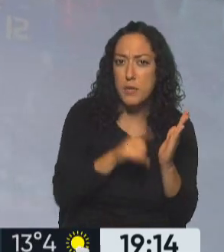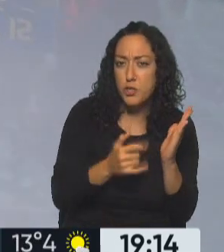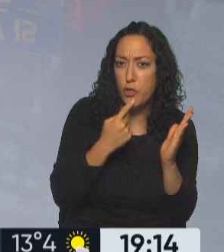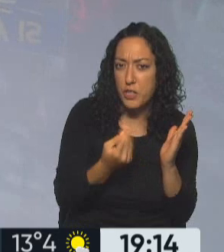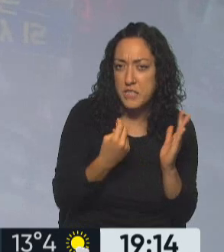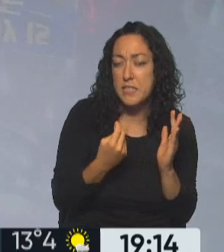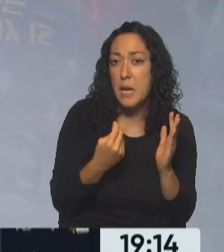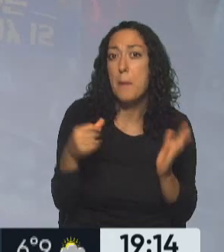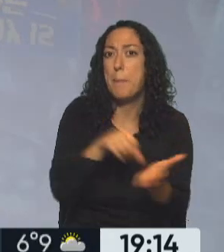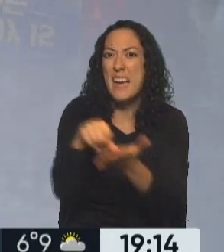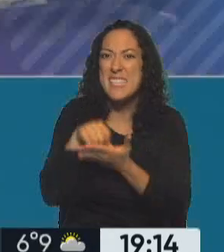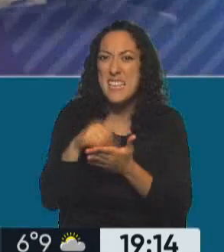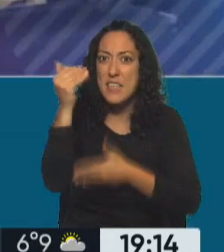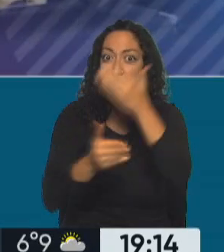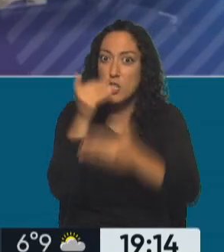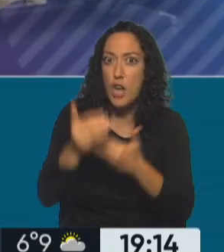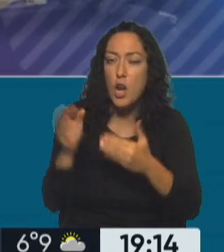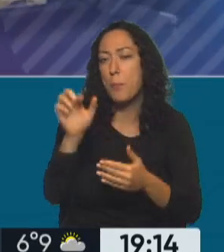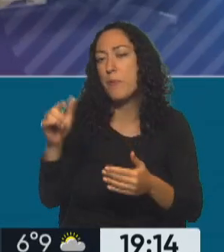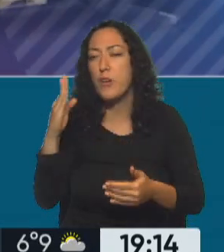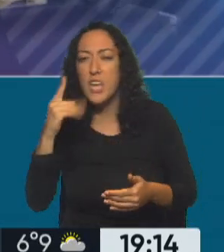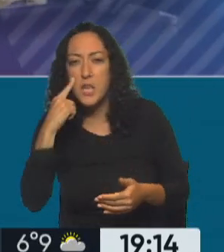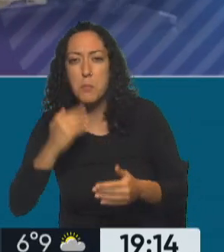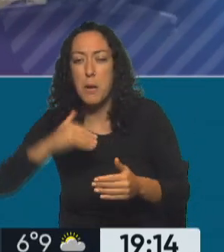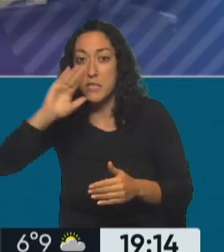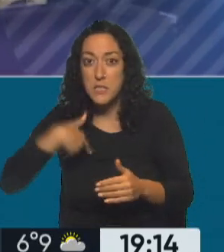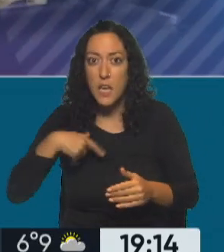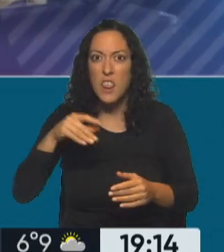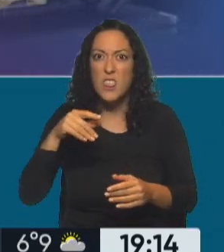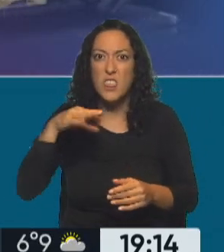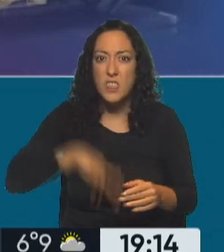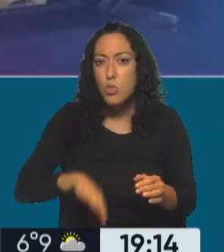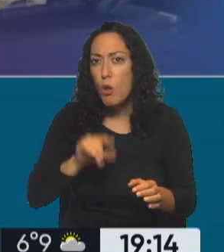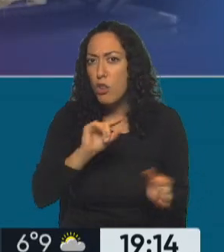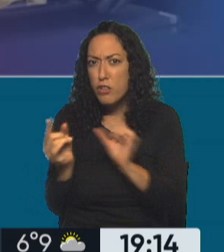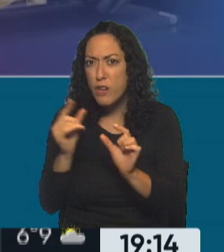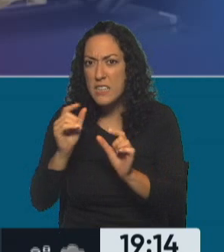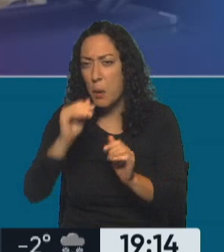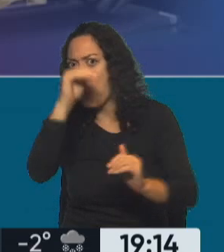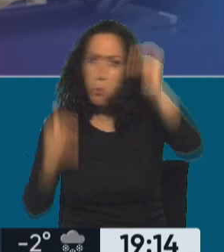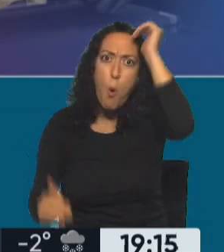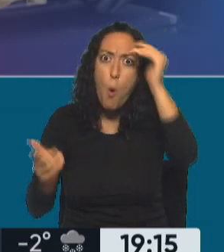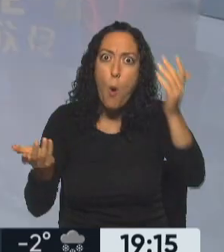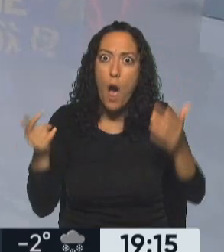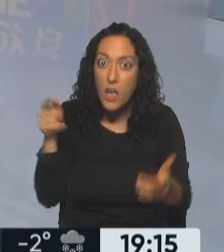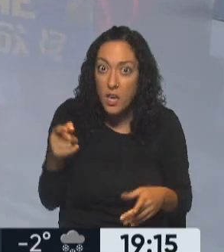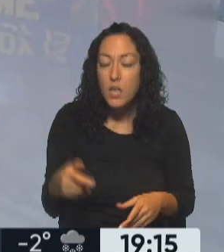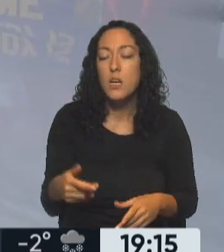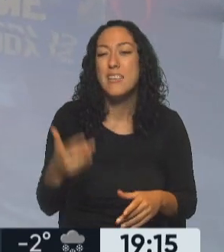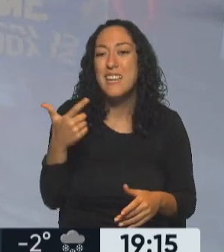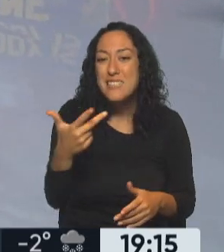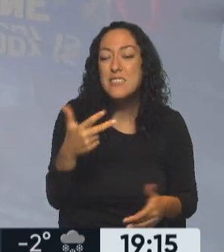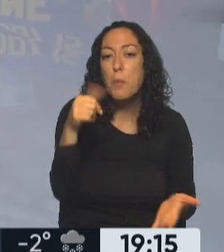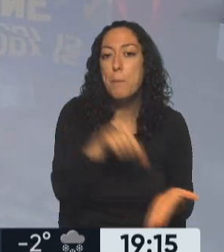países más desarrollados o con un PBI mayor, es menor la brecha salarial. Entonces traje tres ejemplos de países que